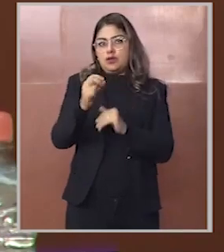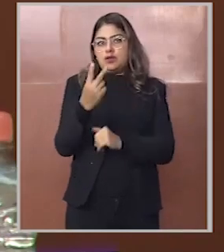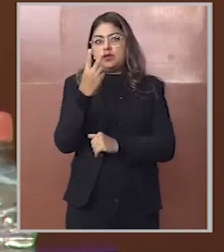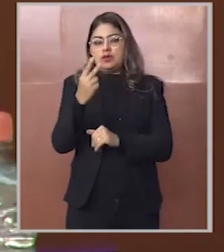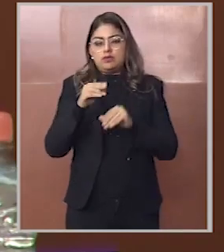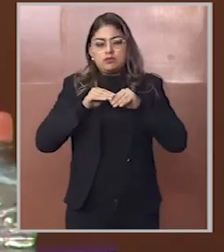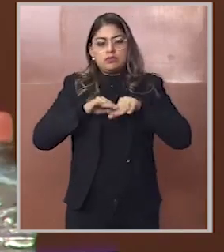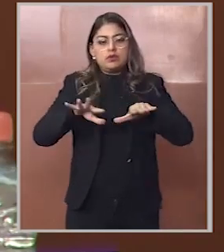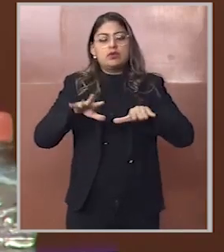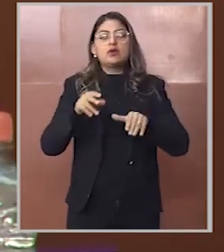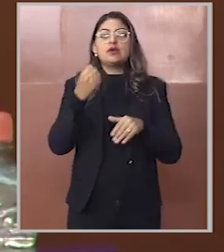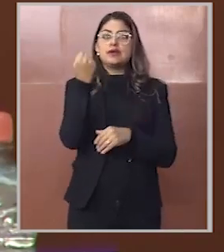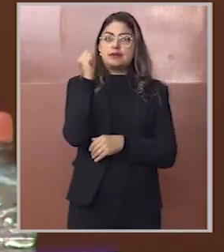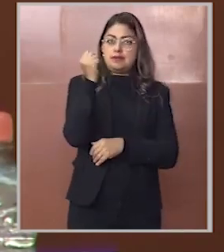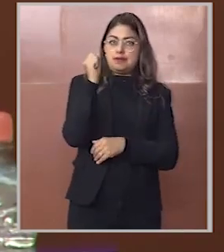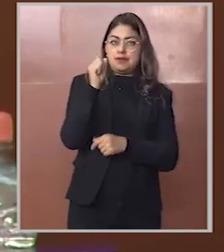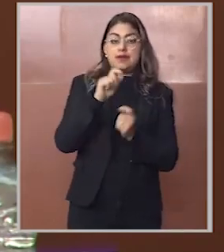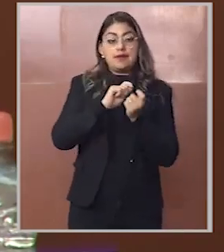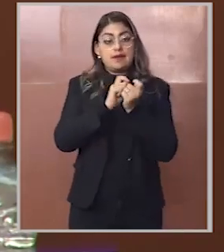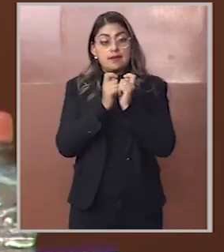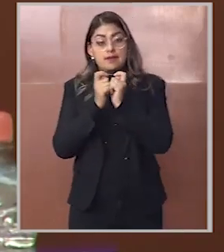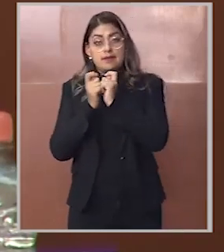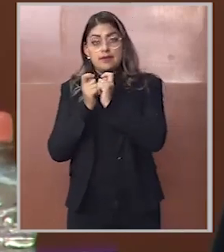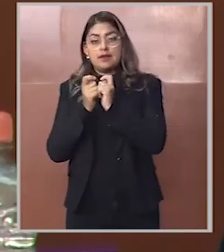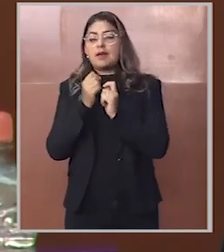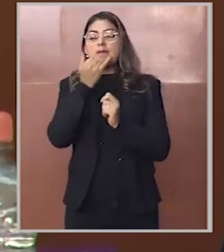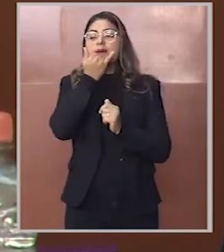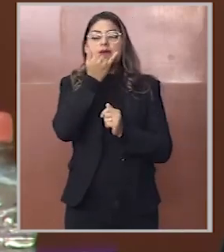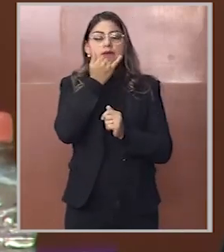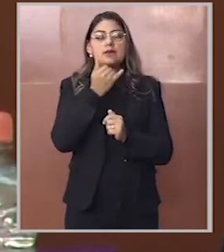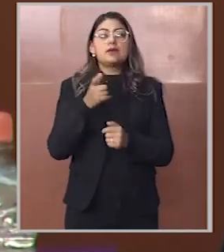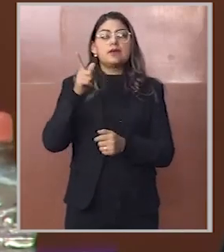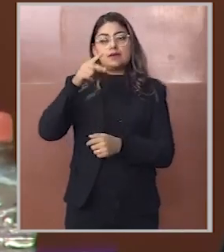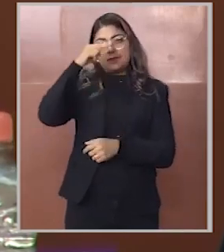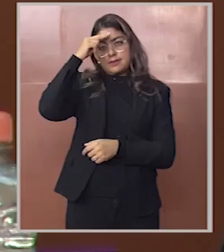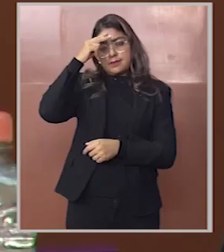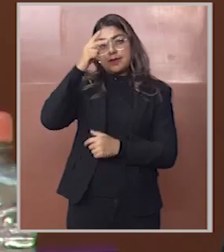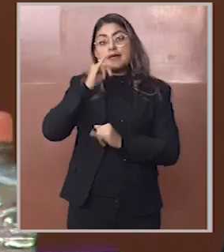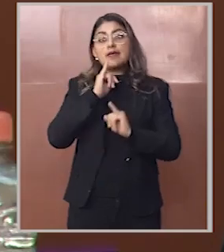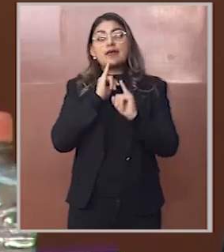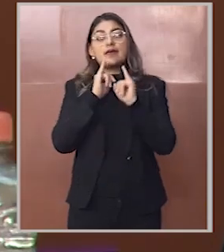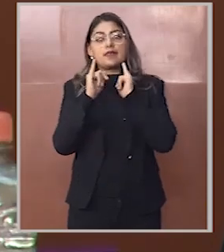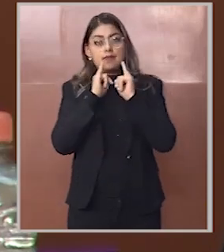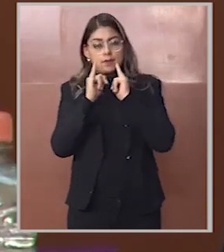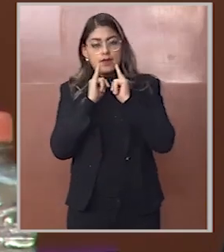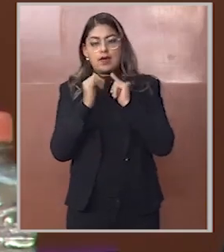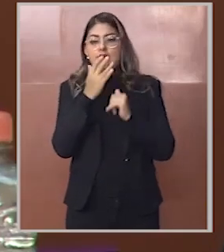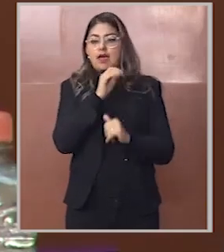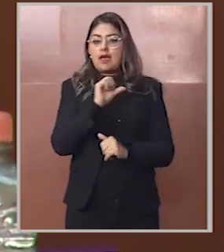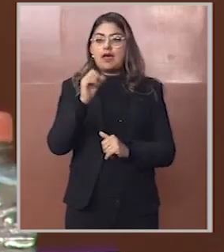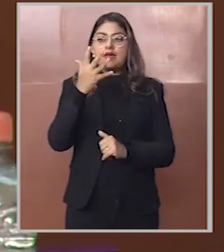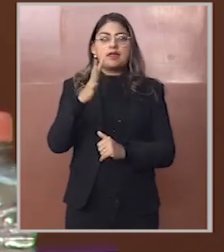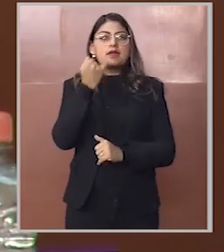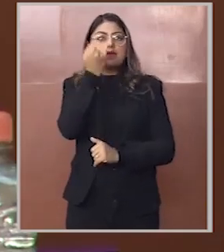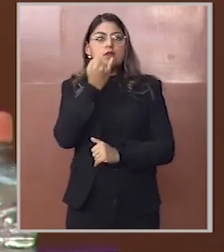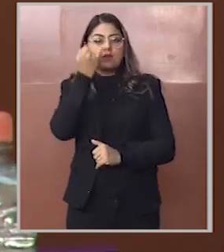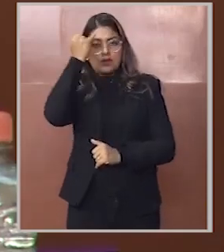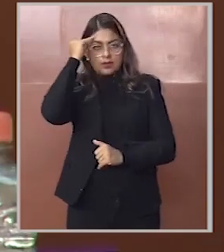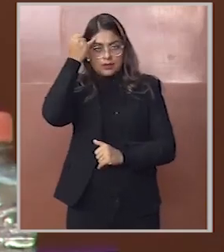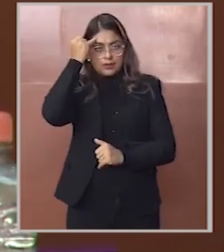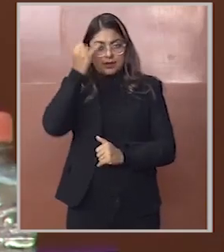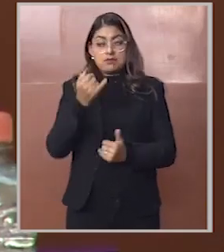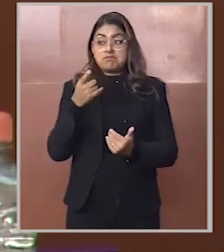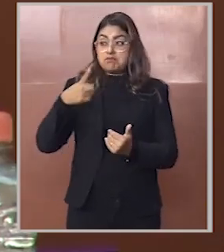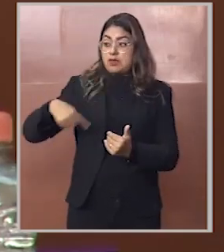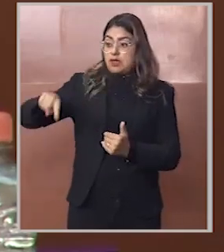traducidas perdón interpretadas a 10 lenguas originarias por parte de compañeras integrantes de la Ray